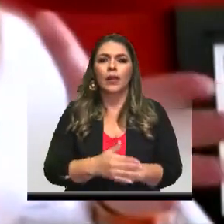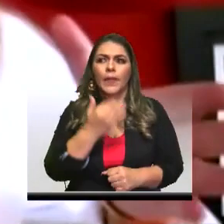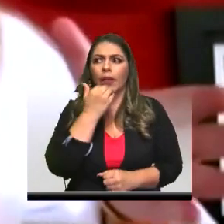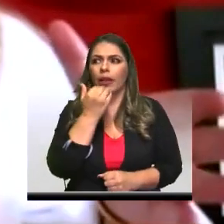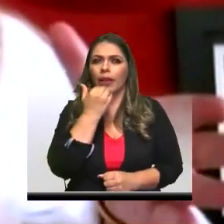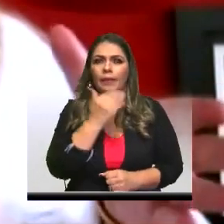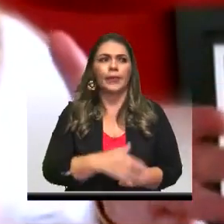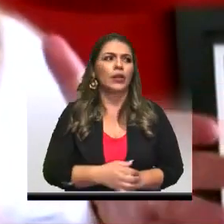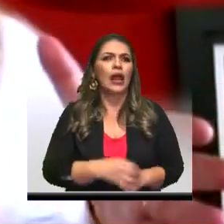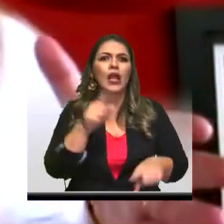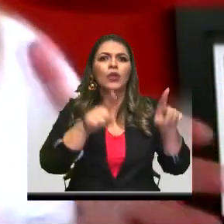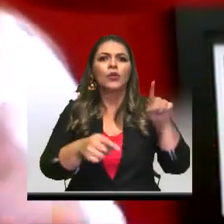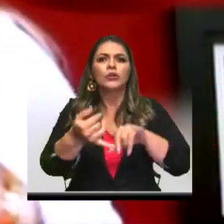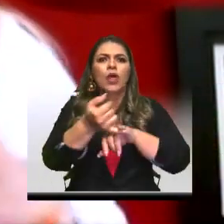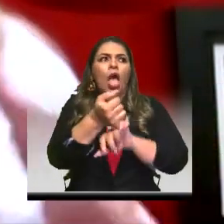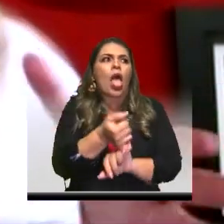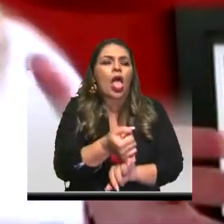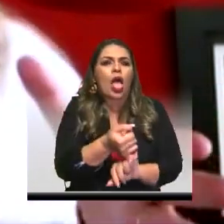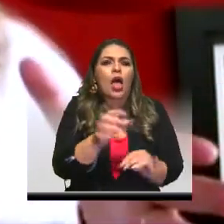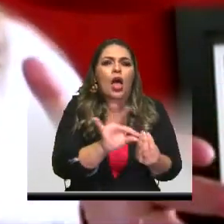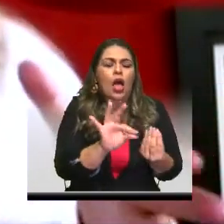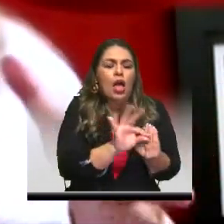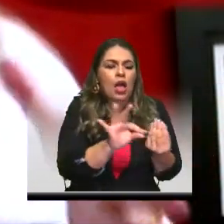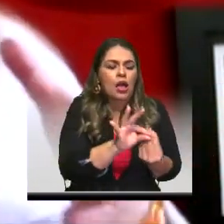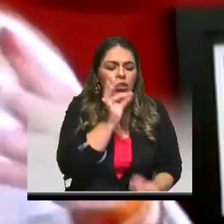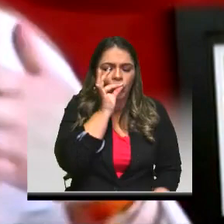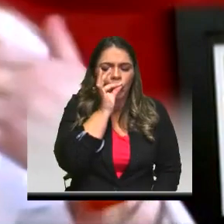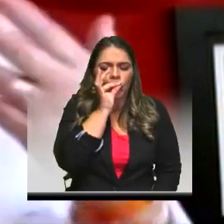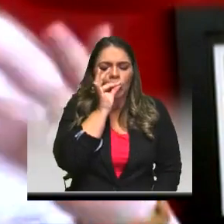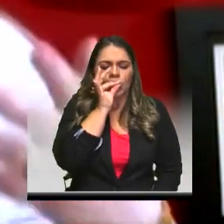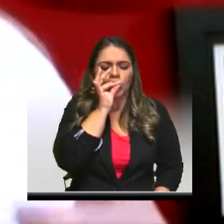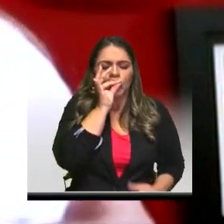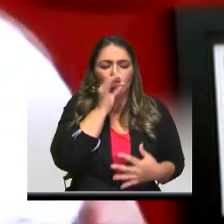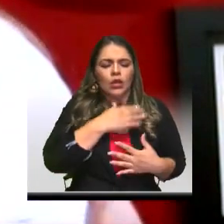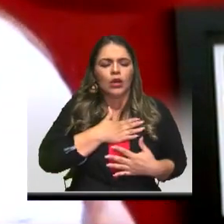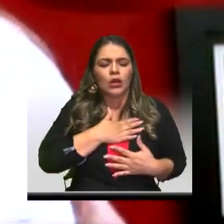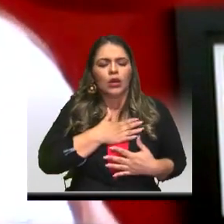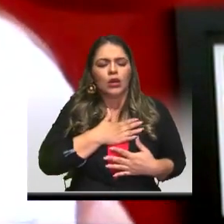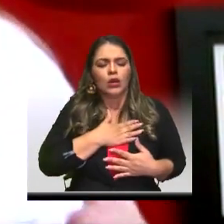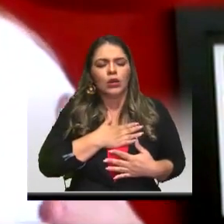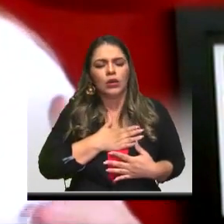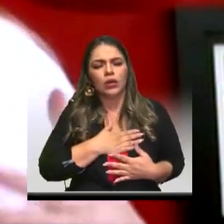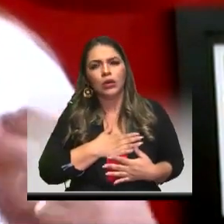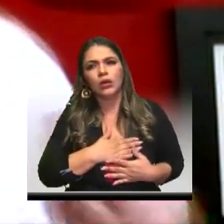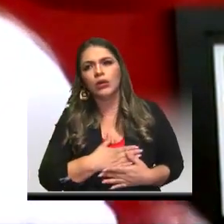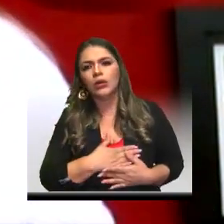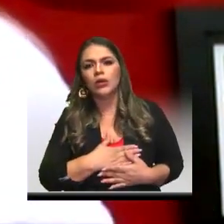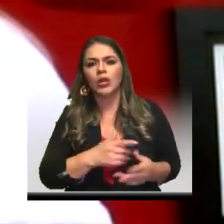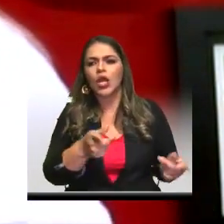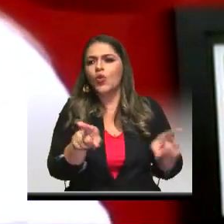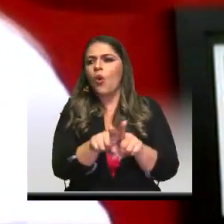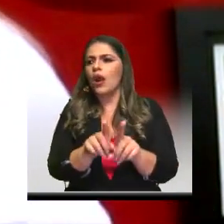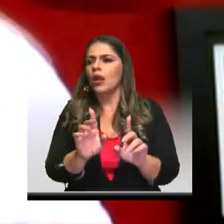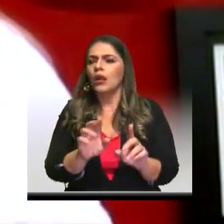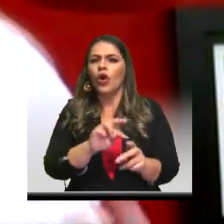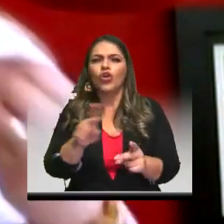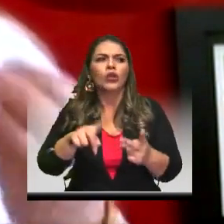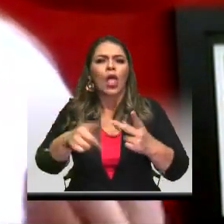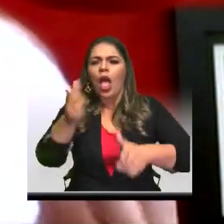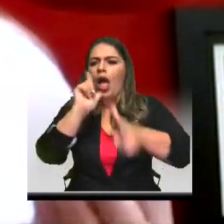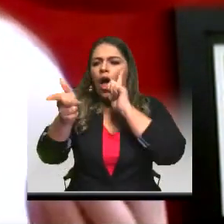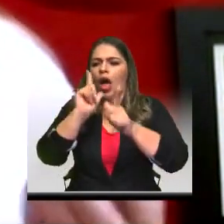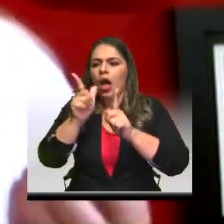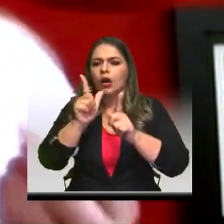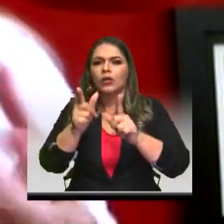un patrón similar, la serialidad sigue un patrón similar, o sea, llega un momento en el que yo platicaba con uno de mis